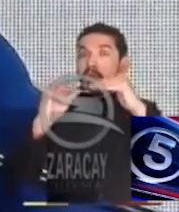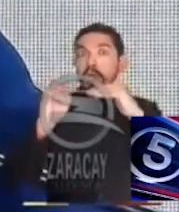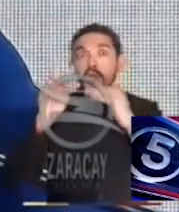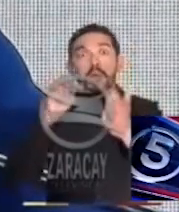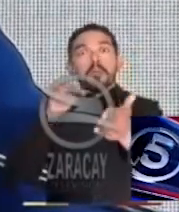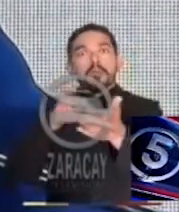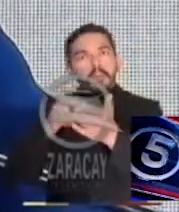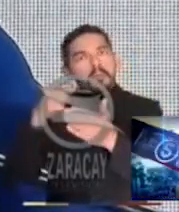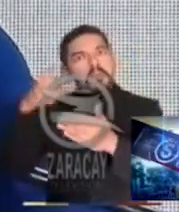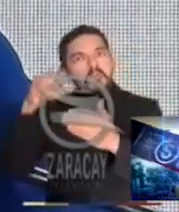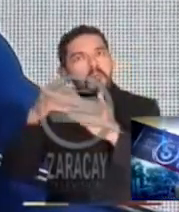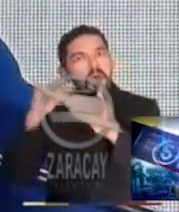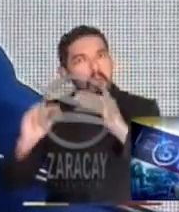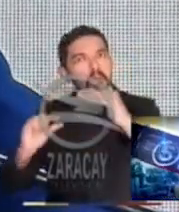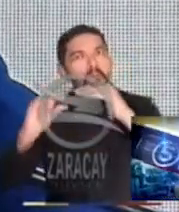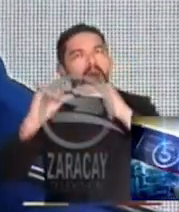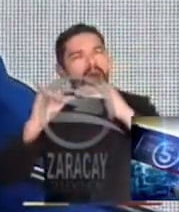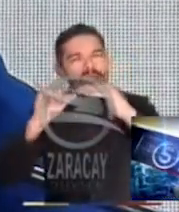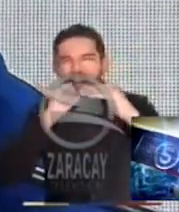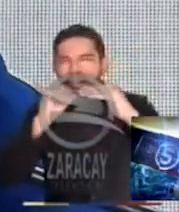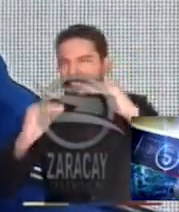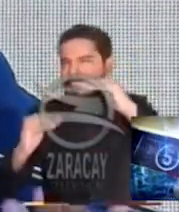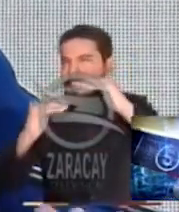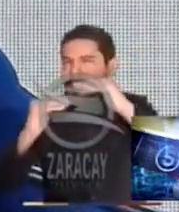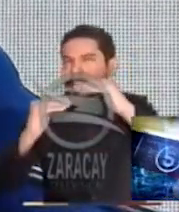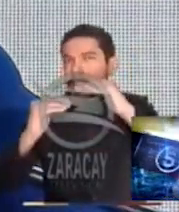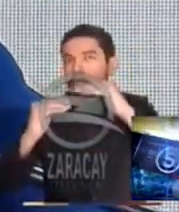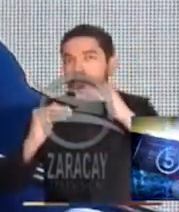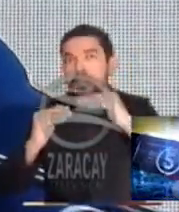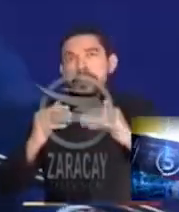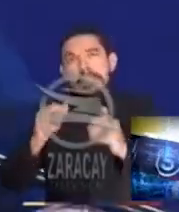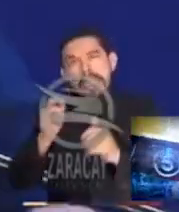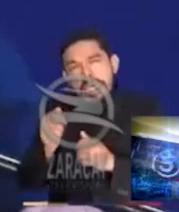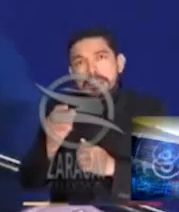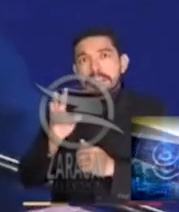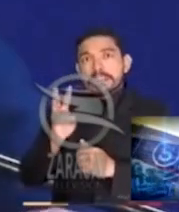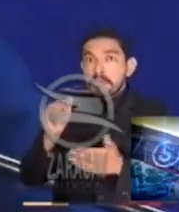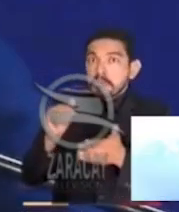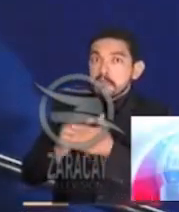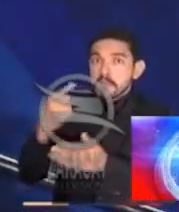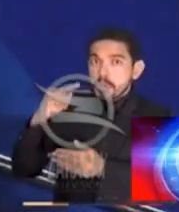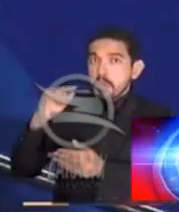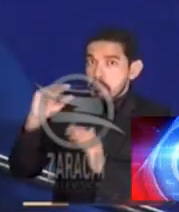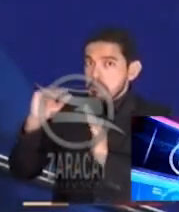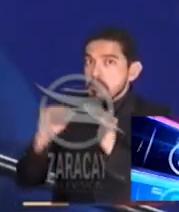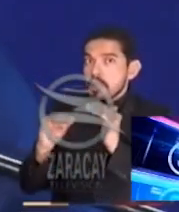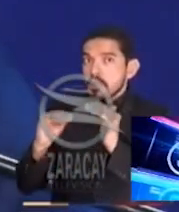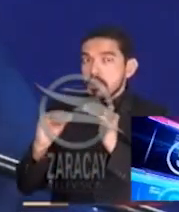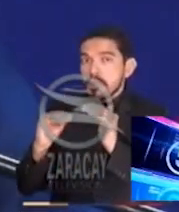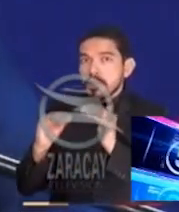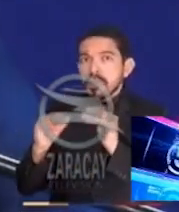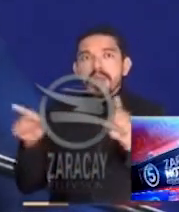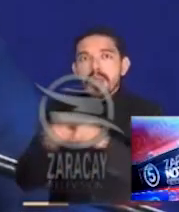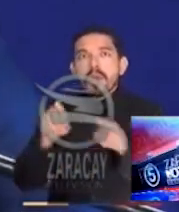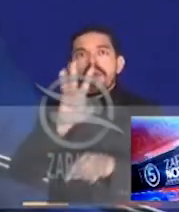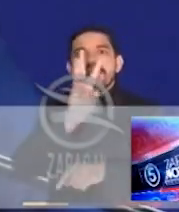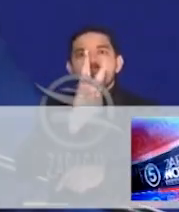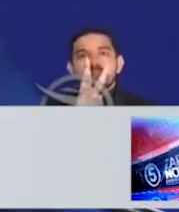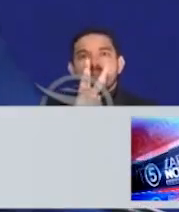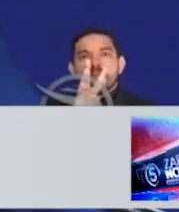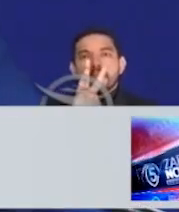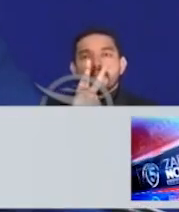2.000 millones de dólares. Son casi 6.000 millones menos, el equivalente a 6